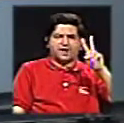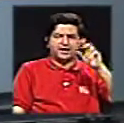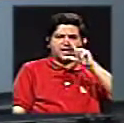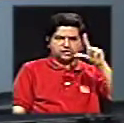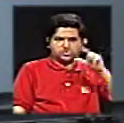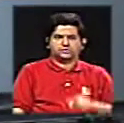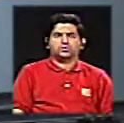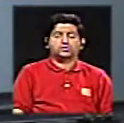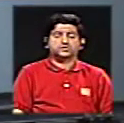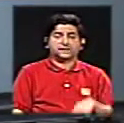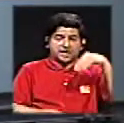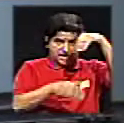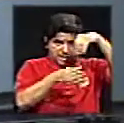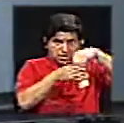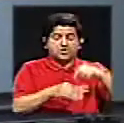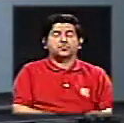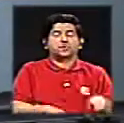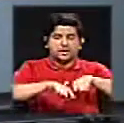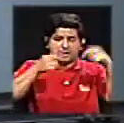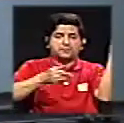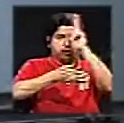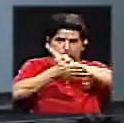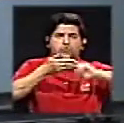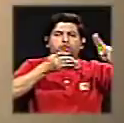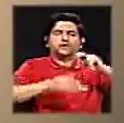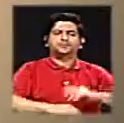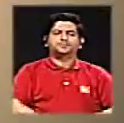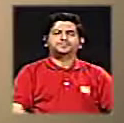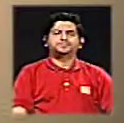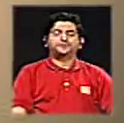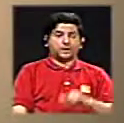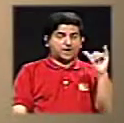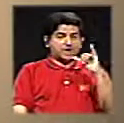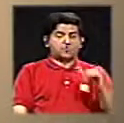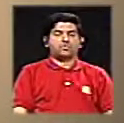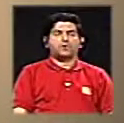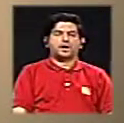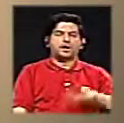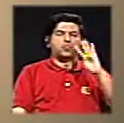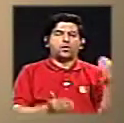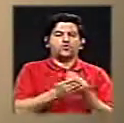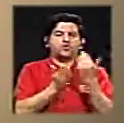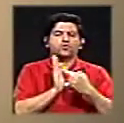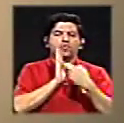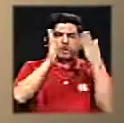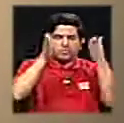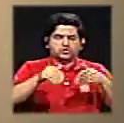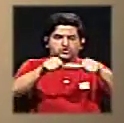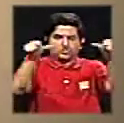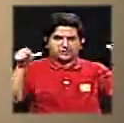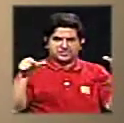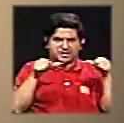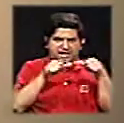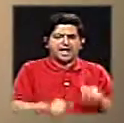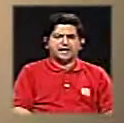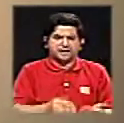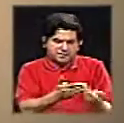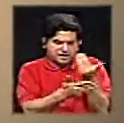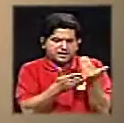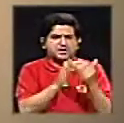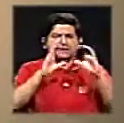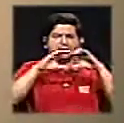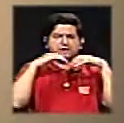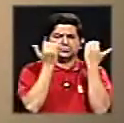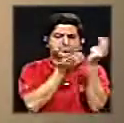aderezan las páginas de Universidad. También, 4 nuevos representantes de áreas refrescarán al